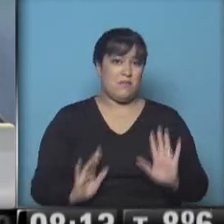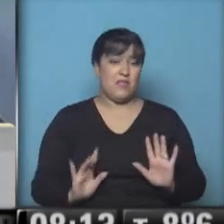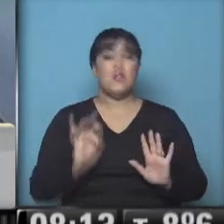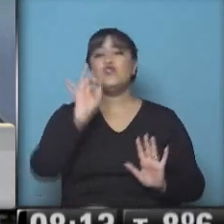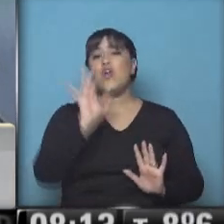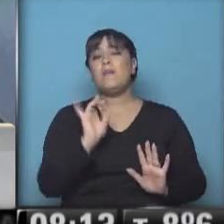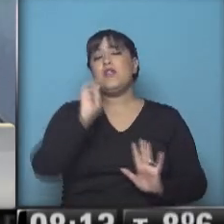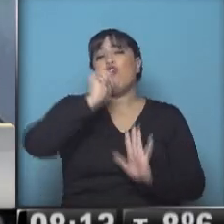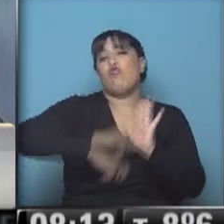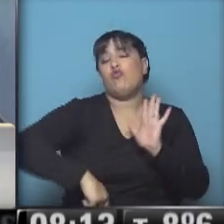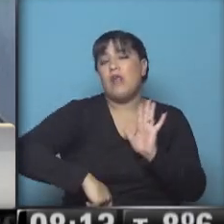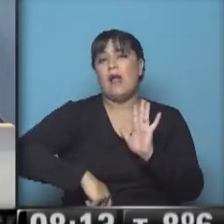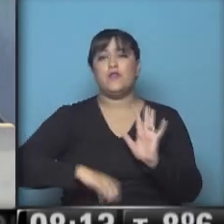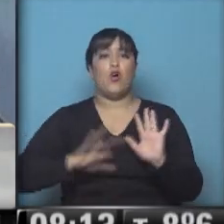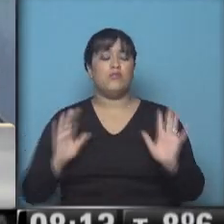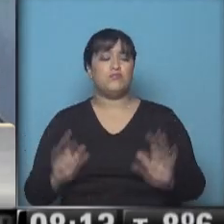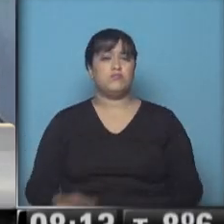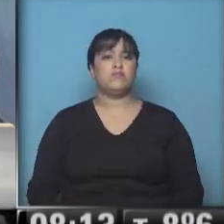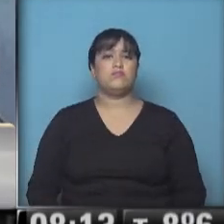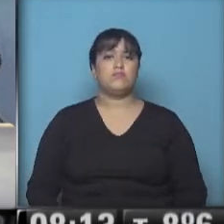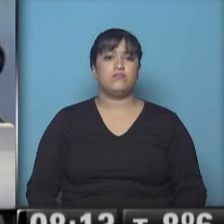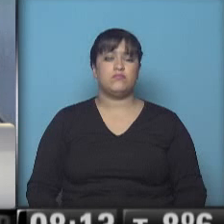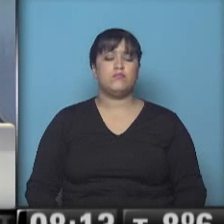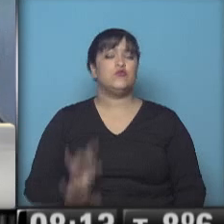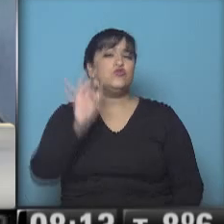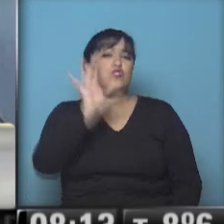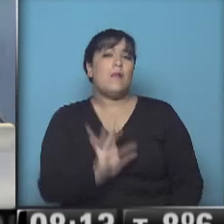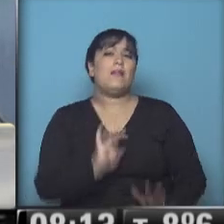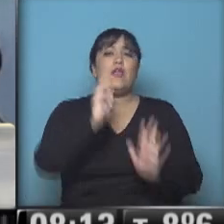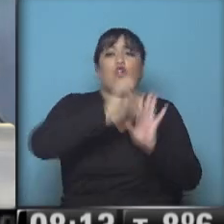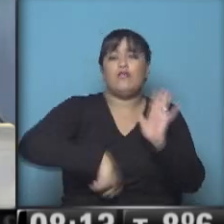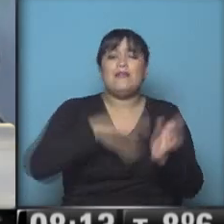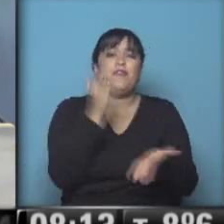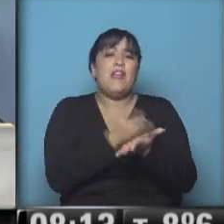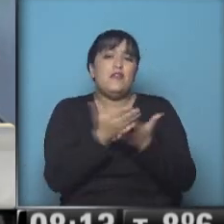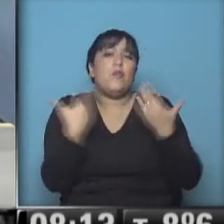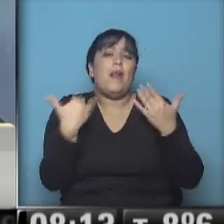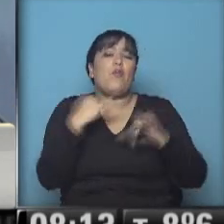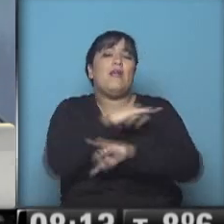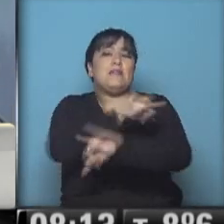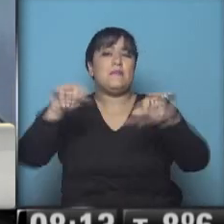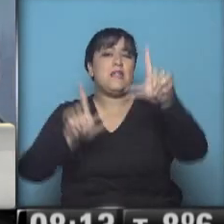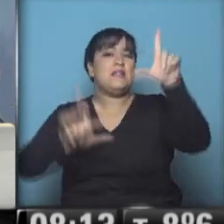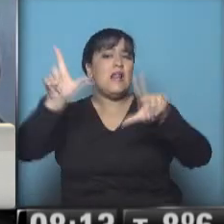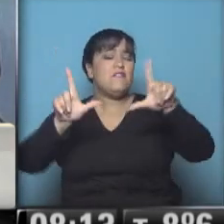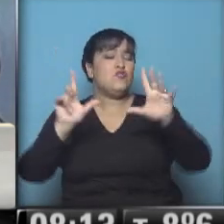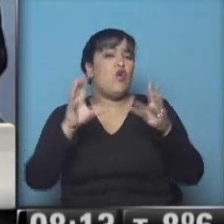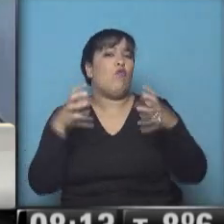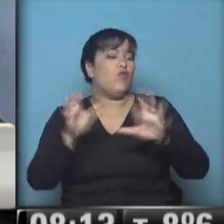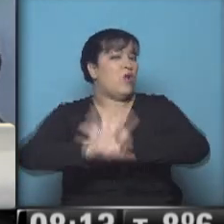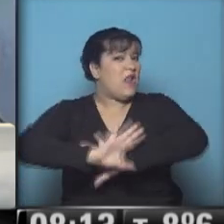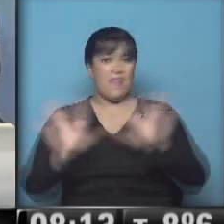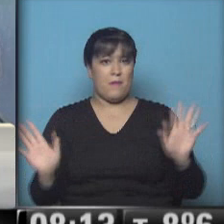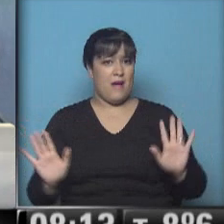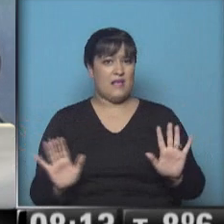contrato asociativo desde el punto de vista de eh la adquisición de los derechos de transmisión del fútbol pura y exclusivamente en